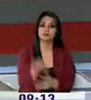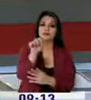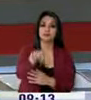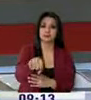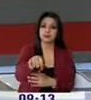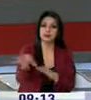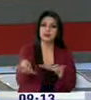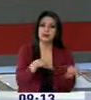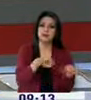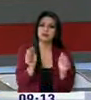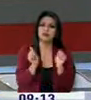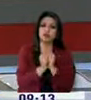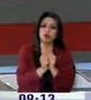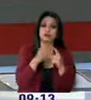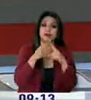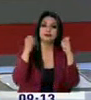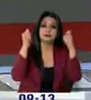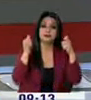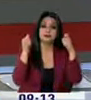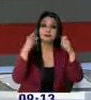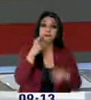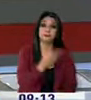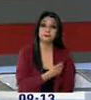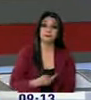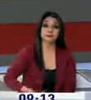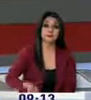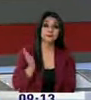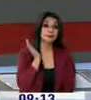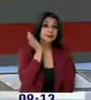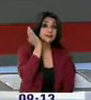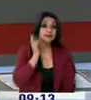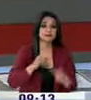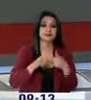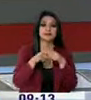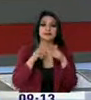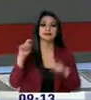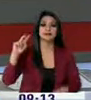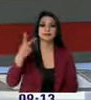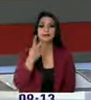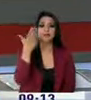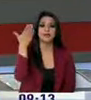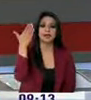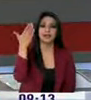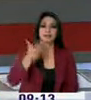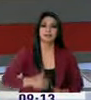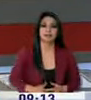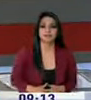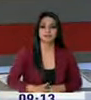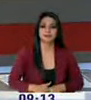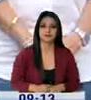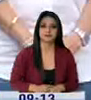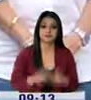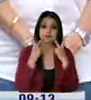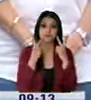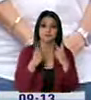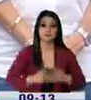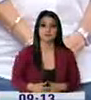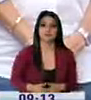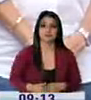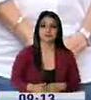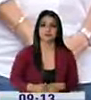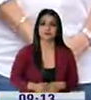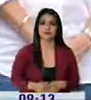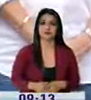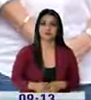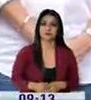En esta actividad estuvo acompañado el ex candidato presidencial Cintia Viteri y la ex vicealcaldesa Doménica Tabaqui. Miremos. Por eso,